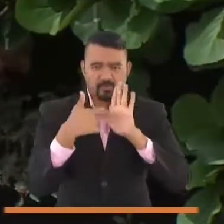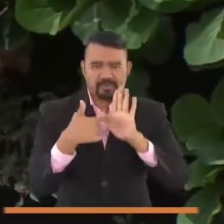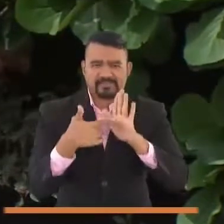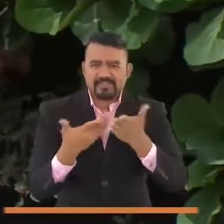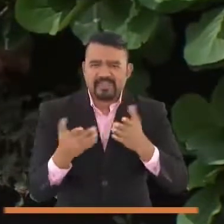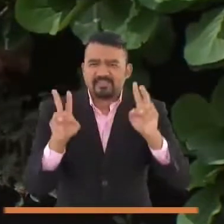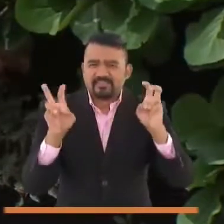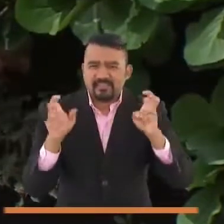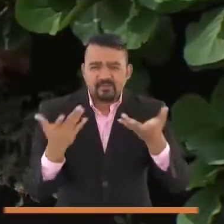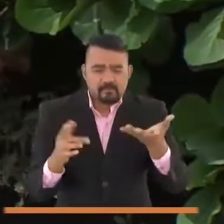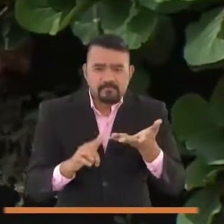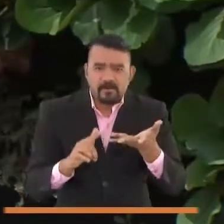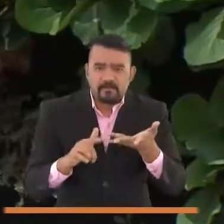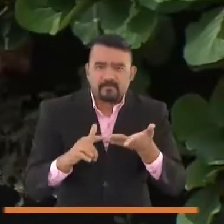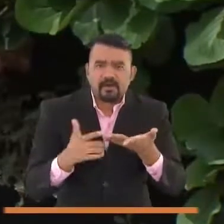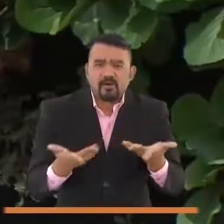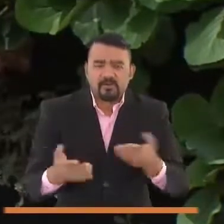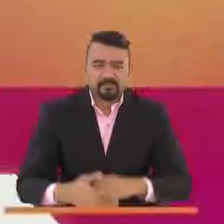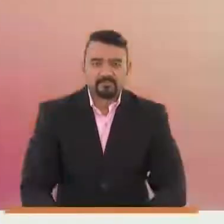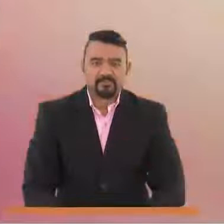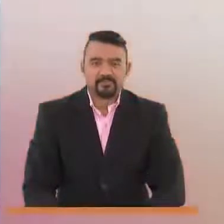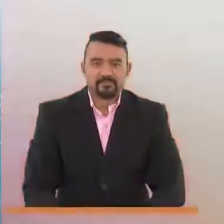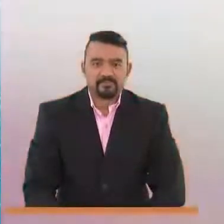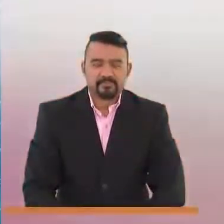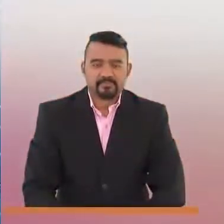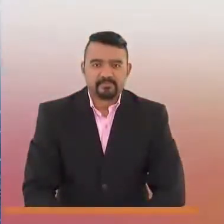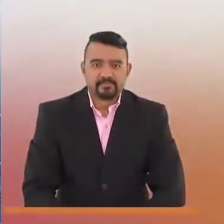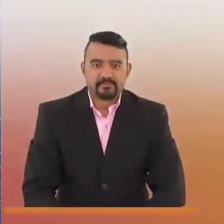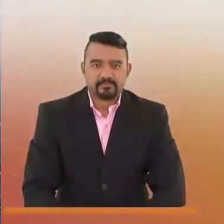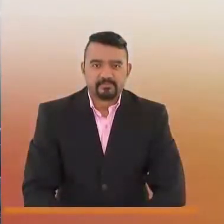de obras aquí en el municipio.